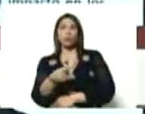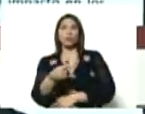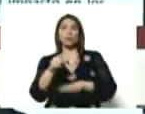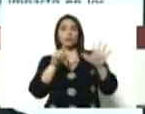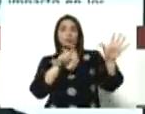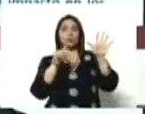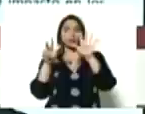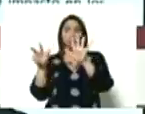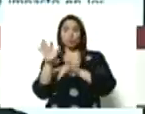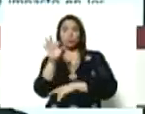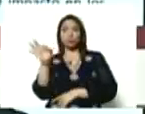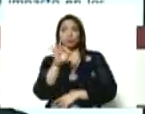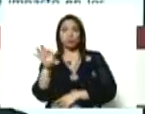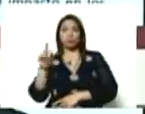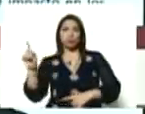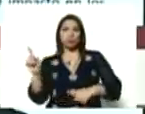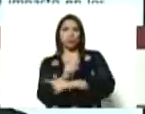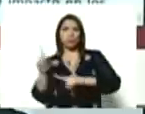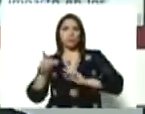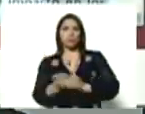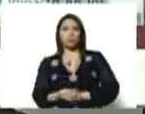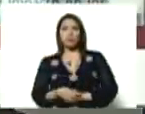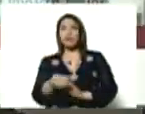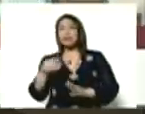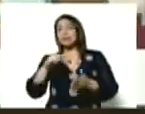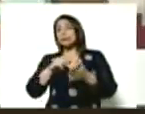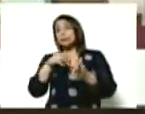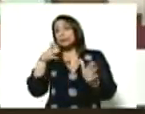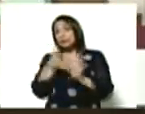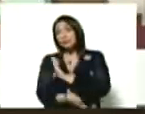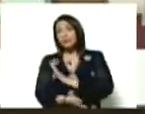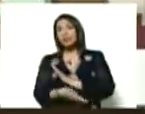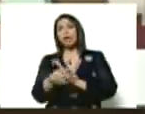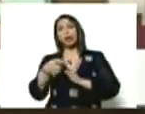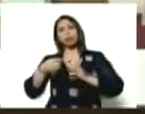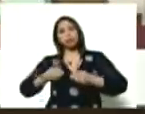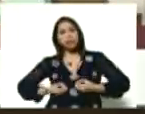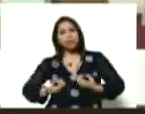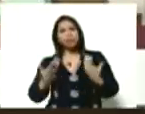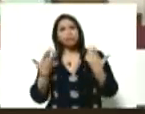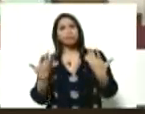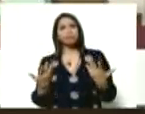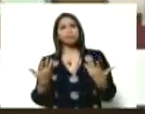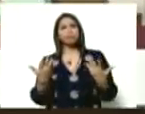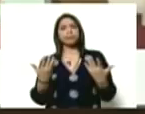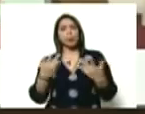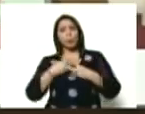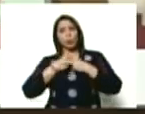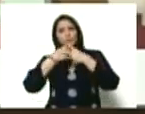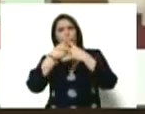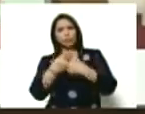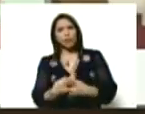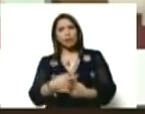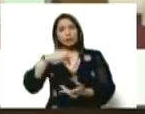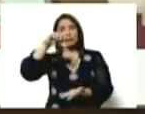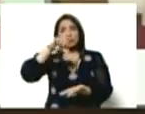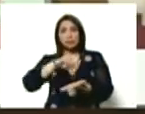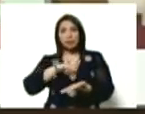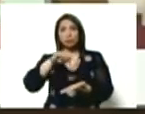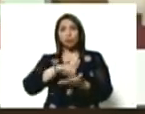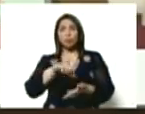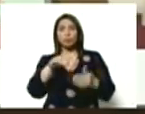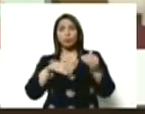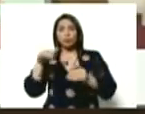99,78% ha sido efectivo. Es decir, lo que manifiestan la voluntad en los centros de votación, en las mesas electorales,